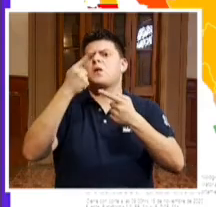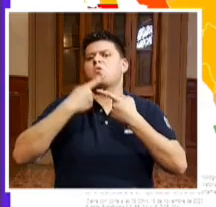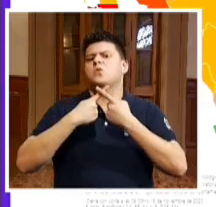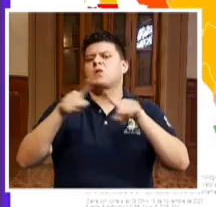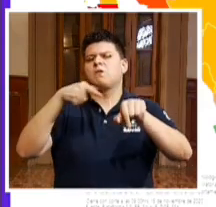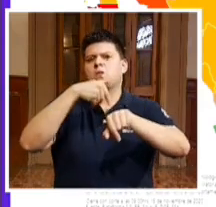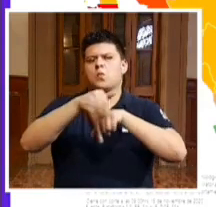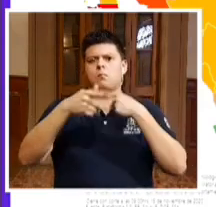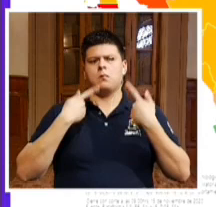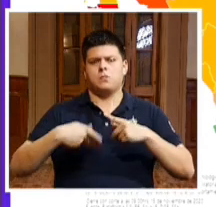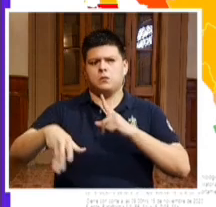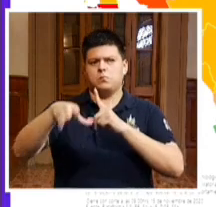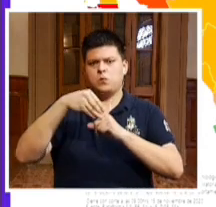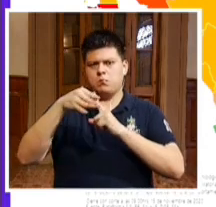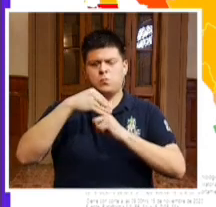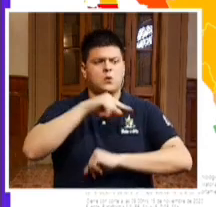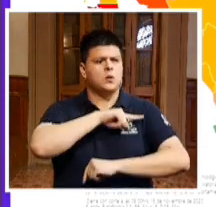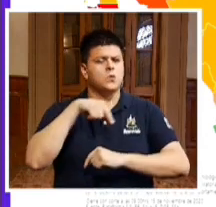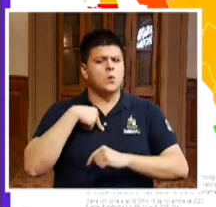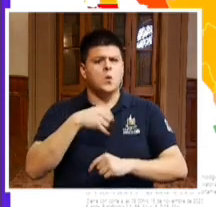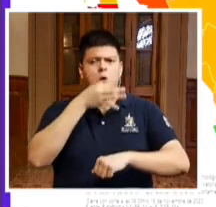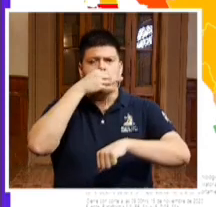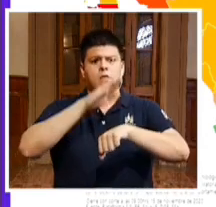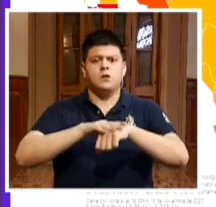días aquí en este foro, con